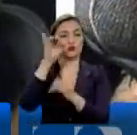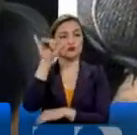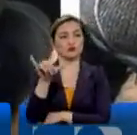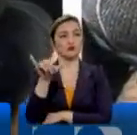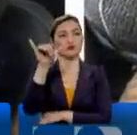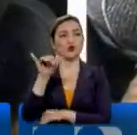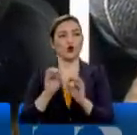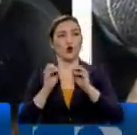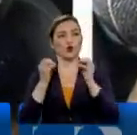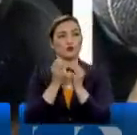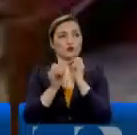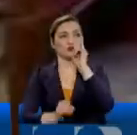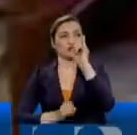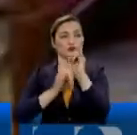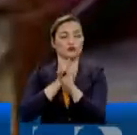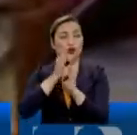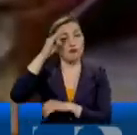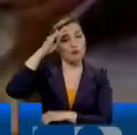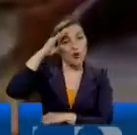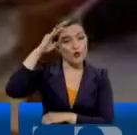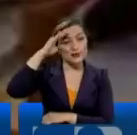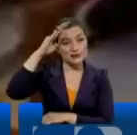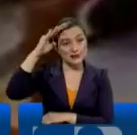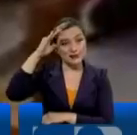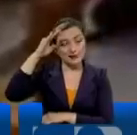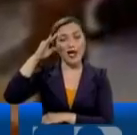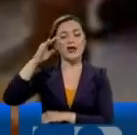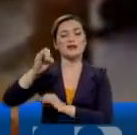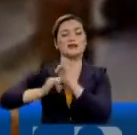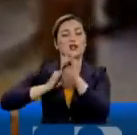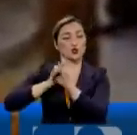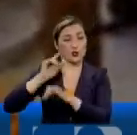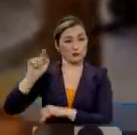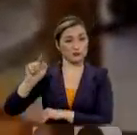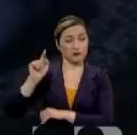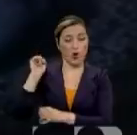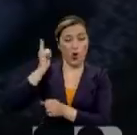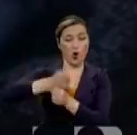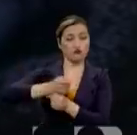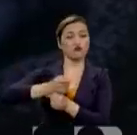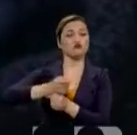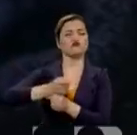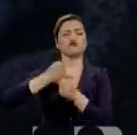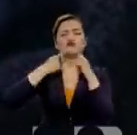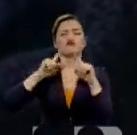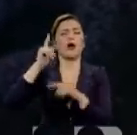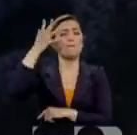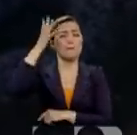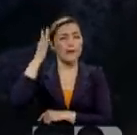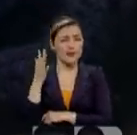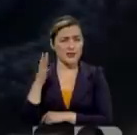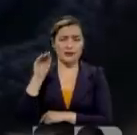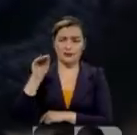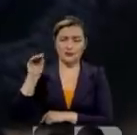sábado, la Organización Internacional de la Policía Criminal, Interpol, emitió una difusión amarilla para alertar sobre la desaparición de la